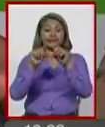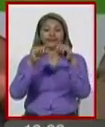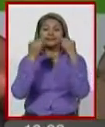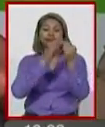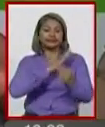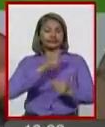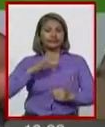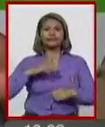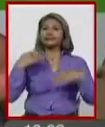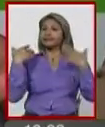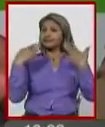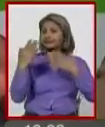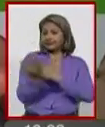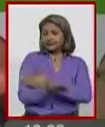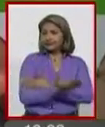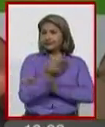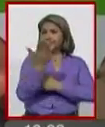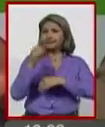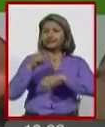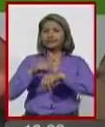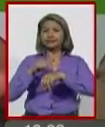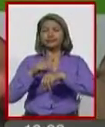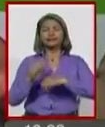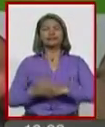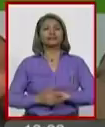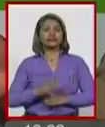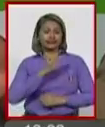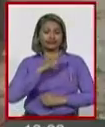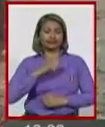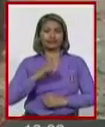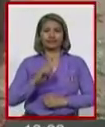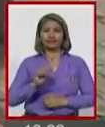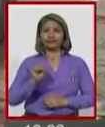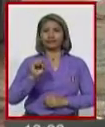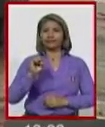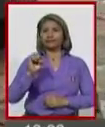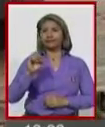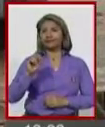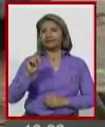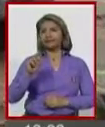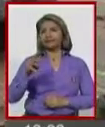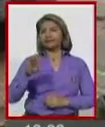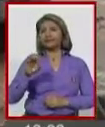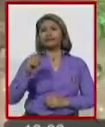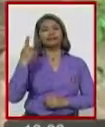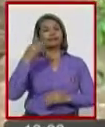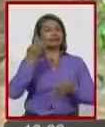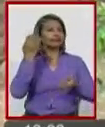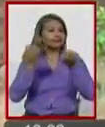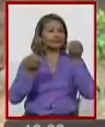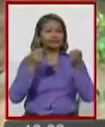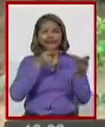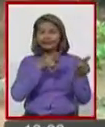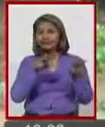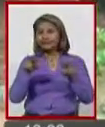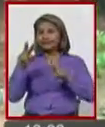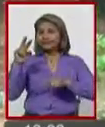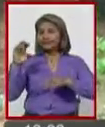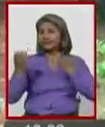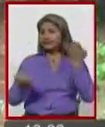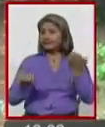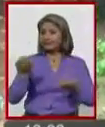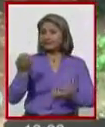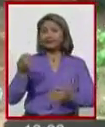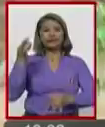distintas comisiones, estuvo desde tempranas horas la comisión del SETCAM también evaluando para poder determinar